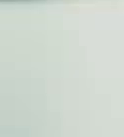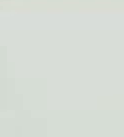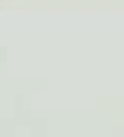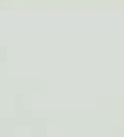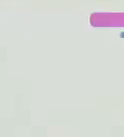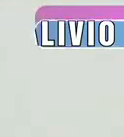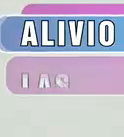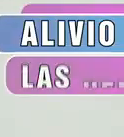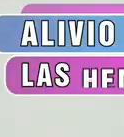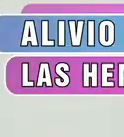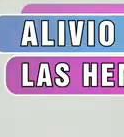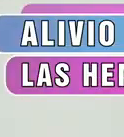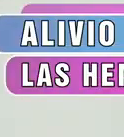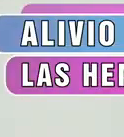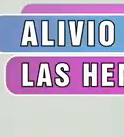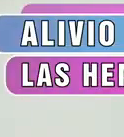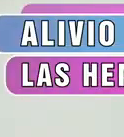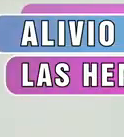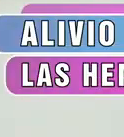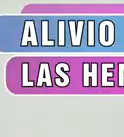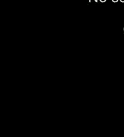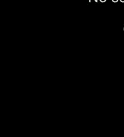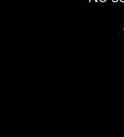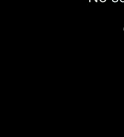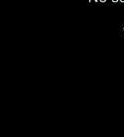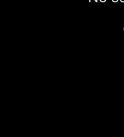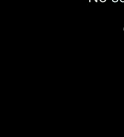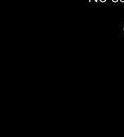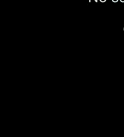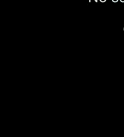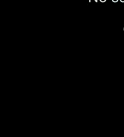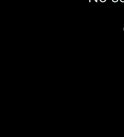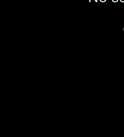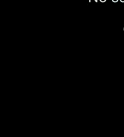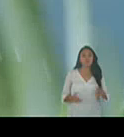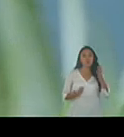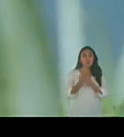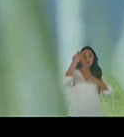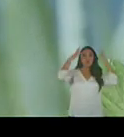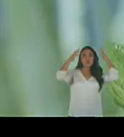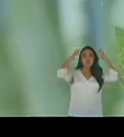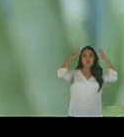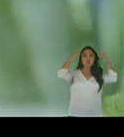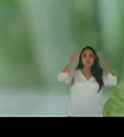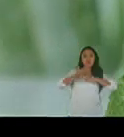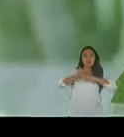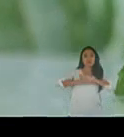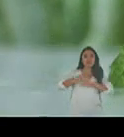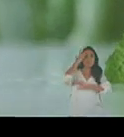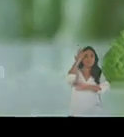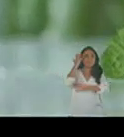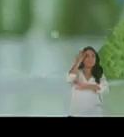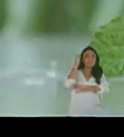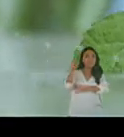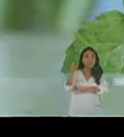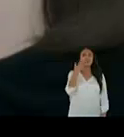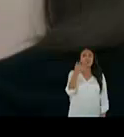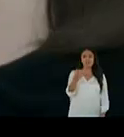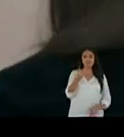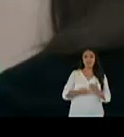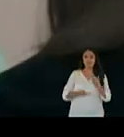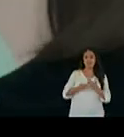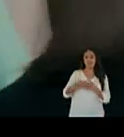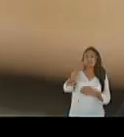Nixon, alivio eficaz de las hemorroides. Si los síntomas persisten, consulte a su médico. Nuevos Habitat Anticaspa con menta y eucalipto.